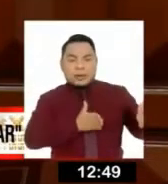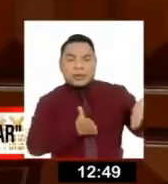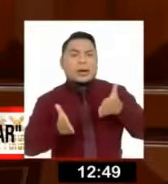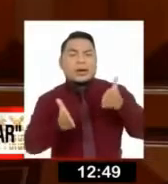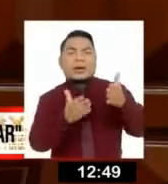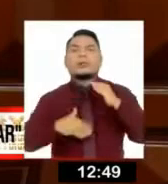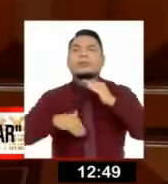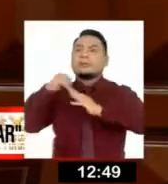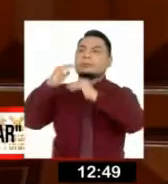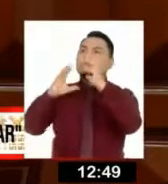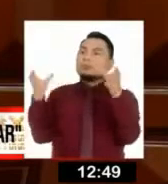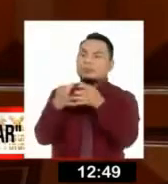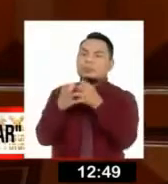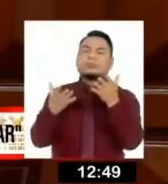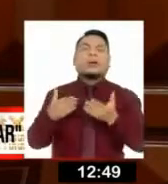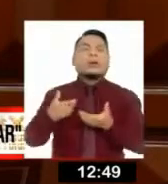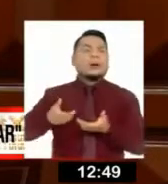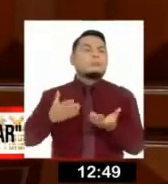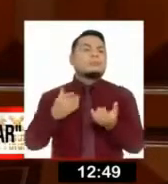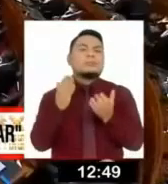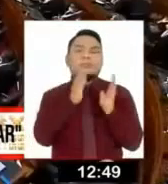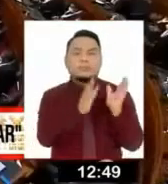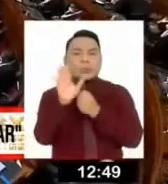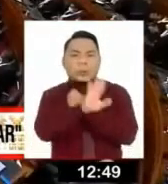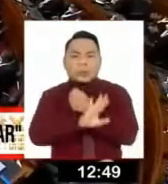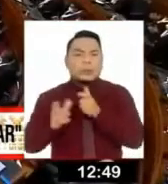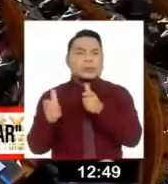ingeniería, represas.